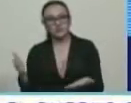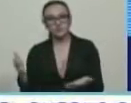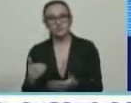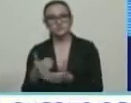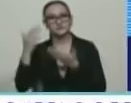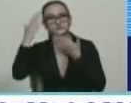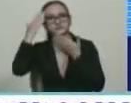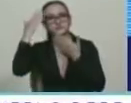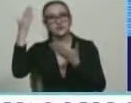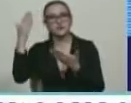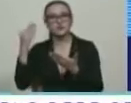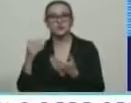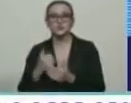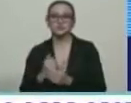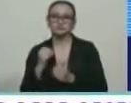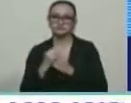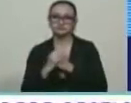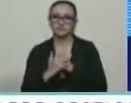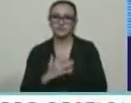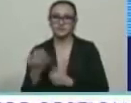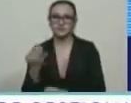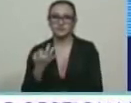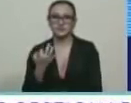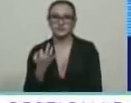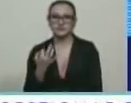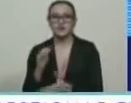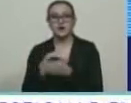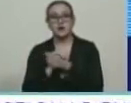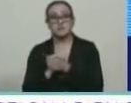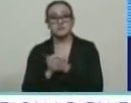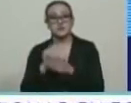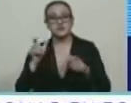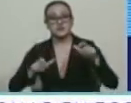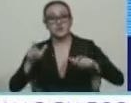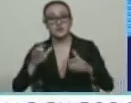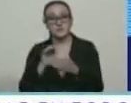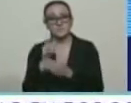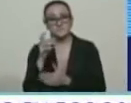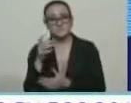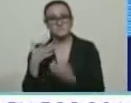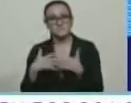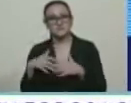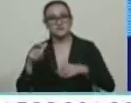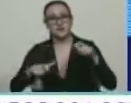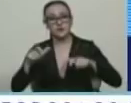un saludo afectuoso, y de nuestros amigos empresarios de Turquía,